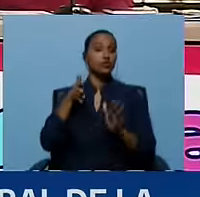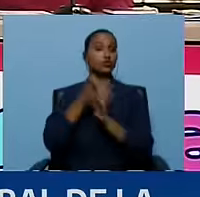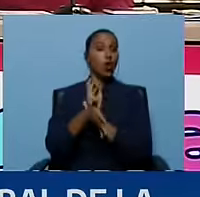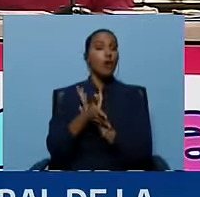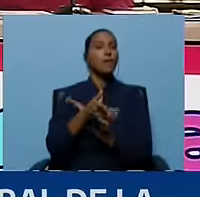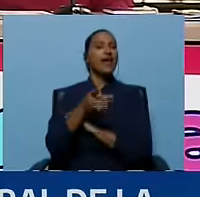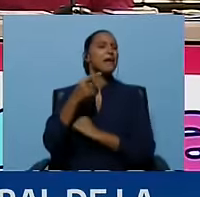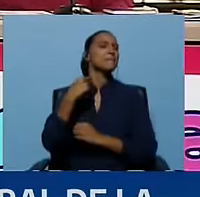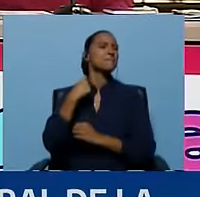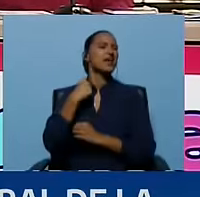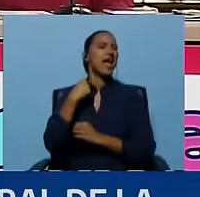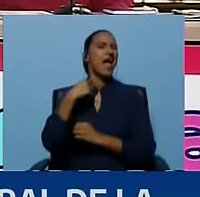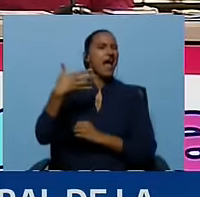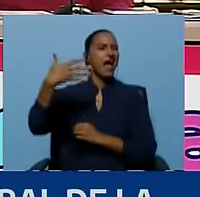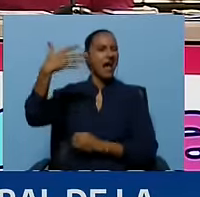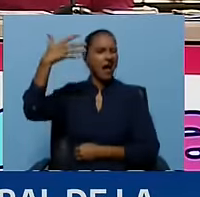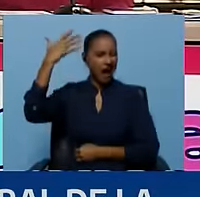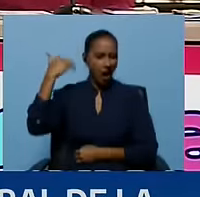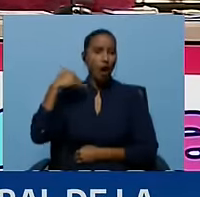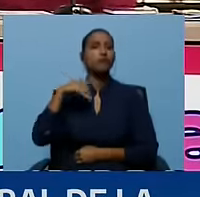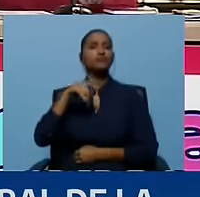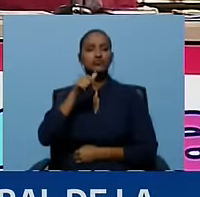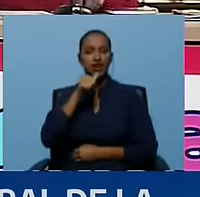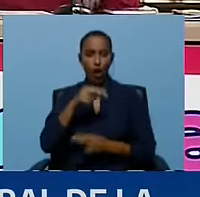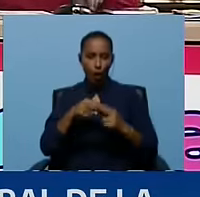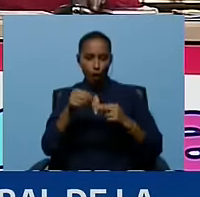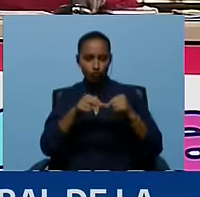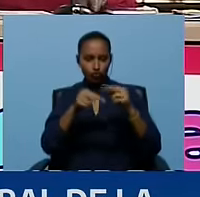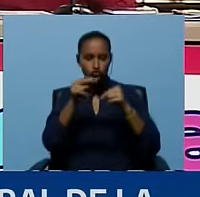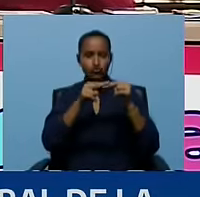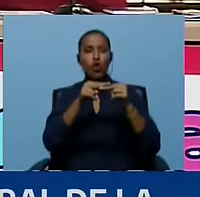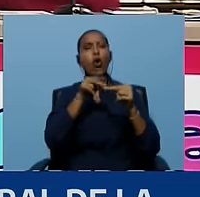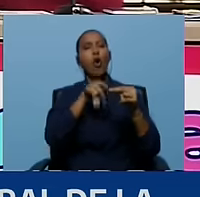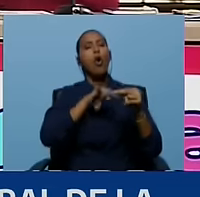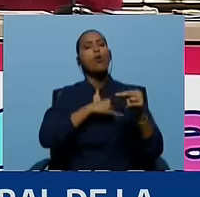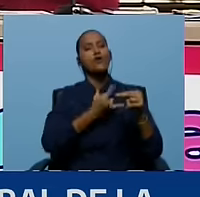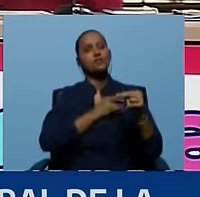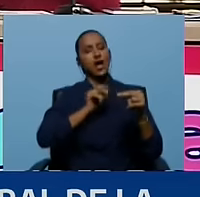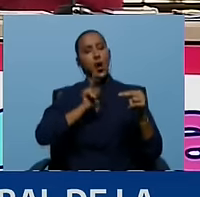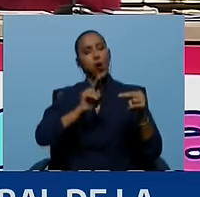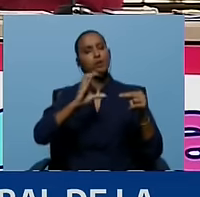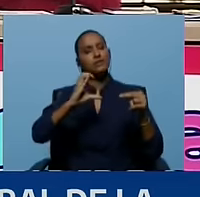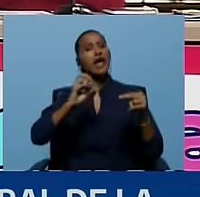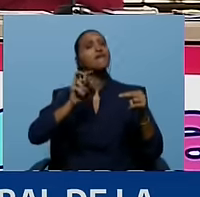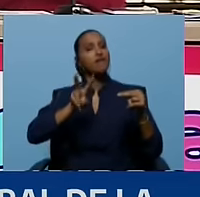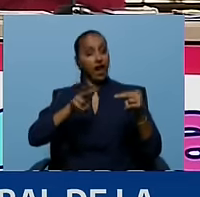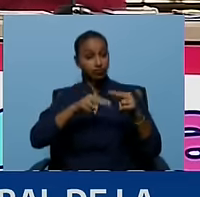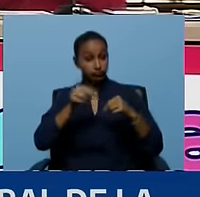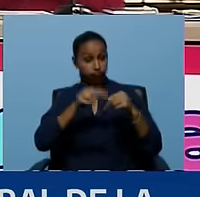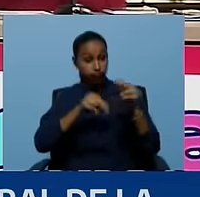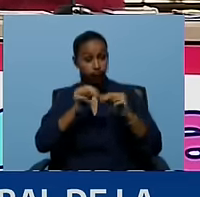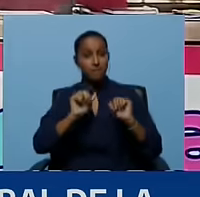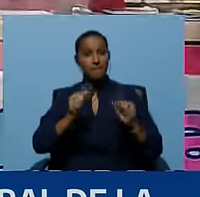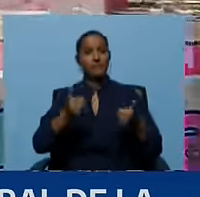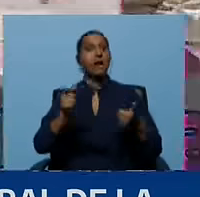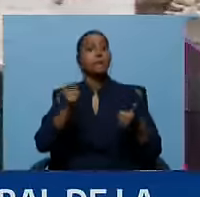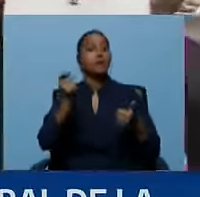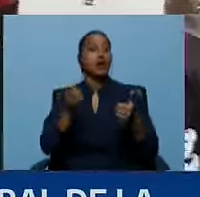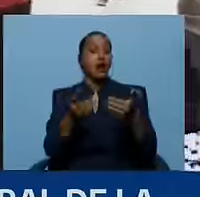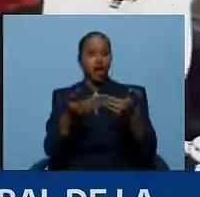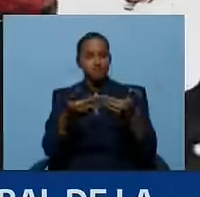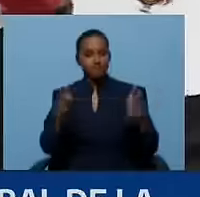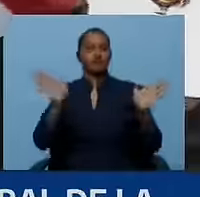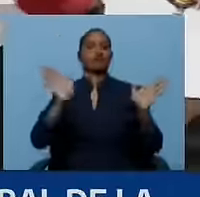Jiménez, que fue el que construyó la Universidad Central de Venezuela, padrino. Marcos Pérez Jiménez. Para que le arda a quien le tenga